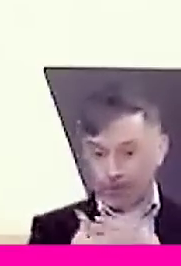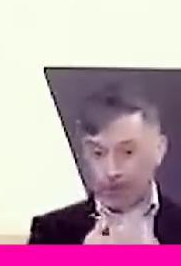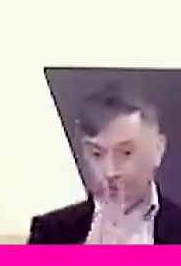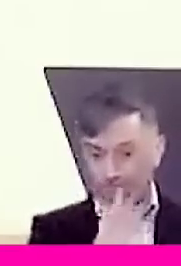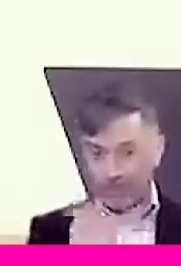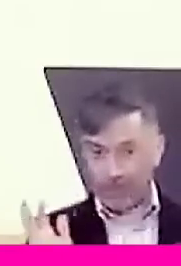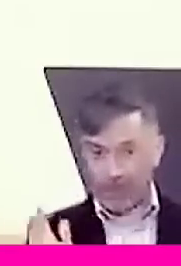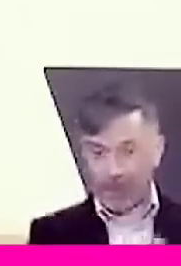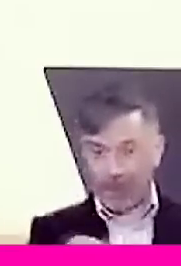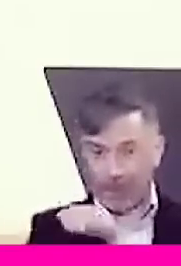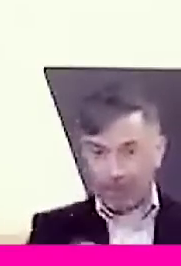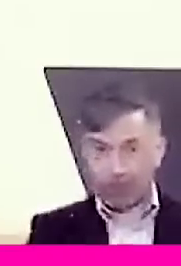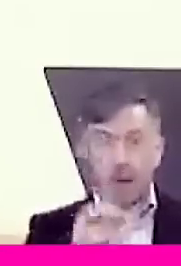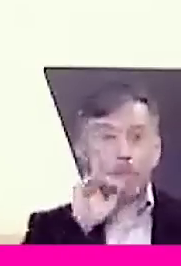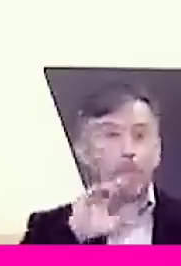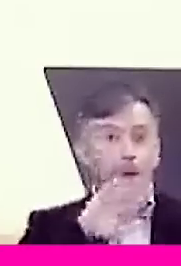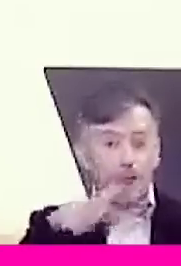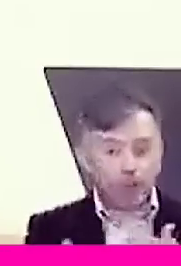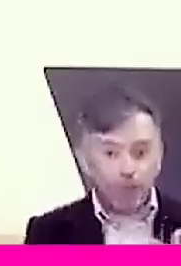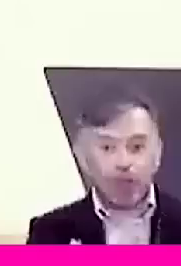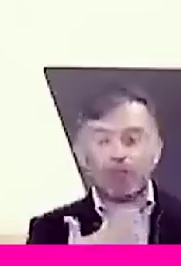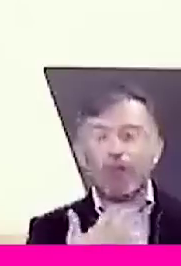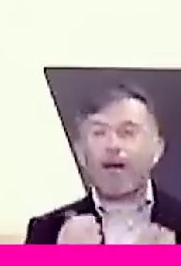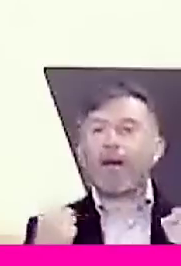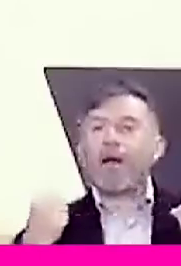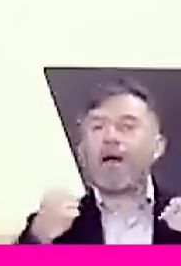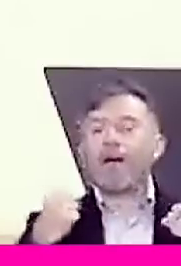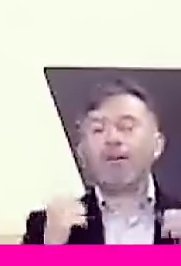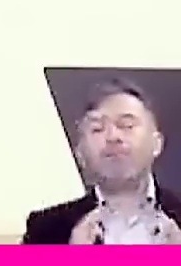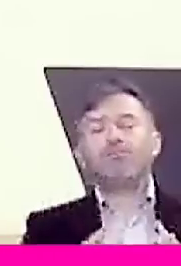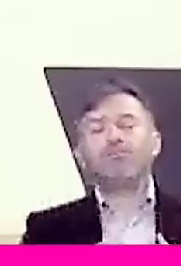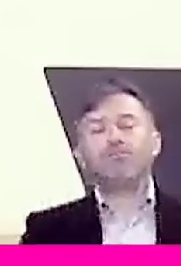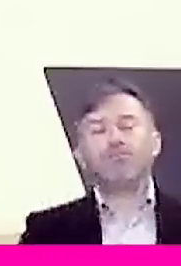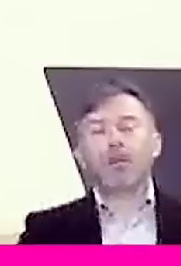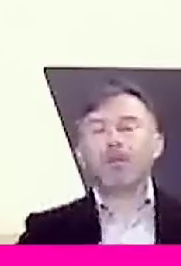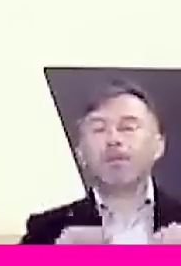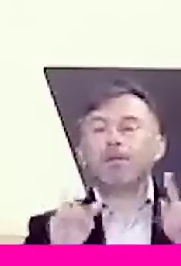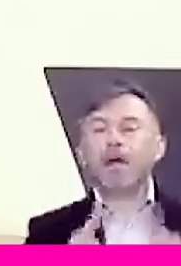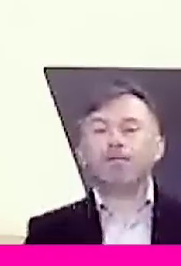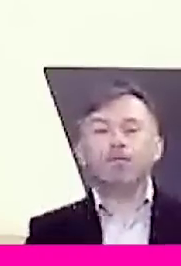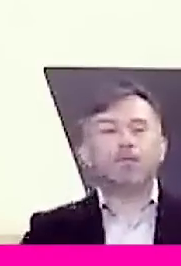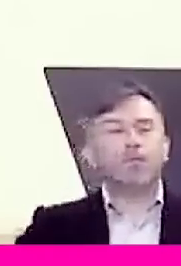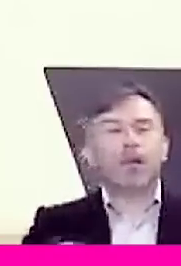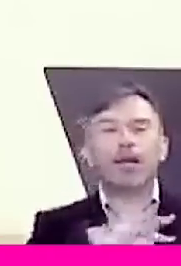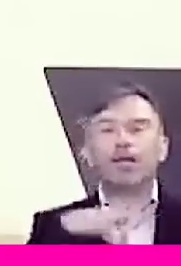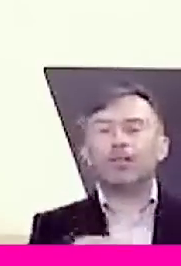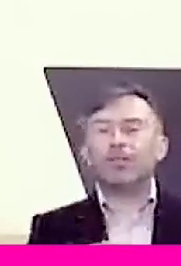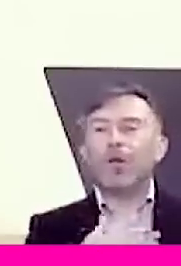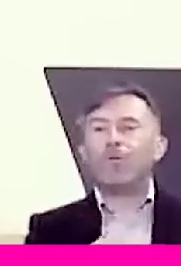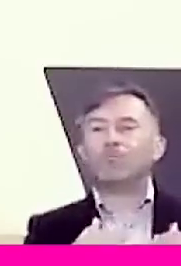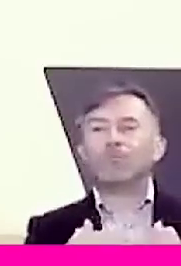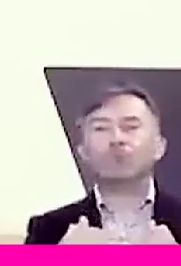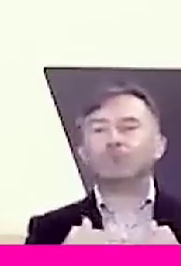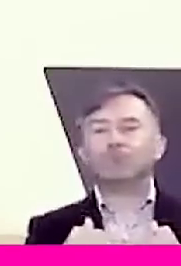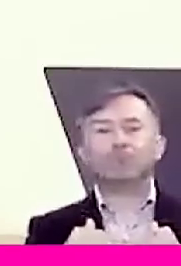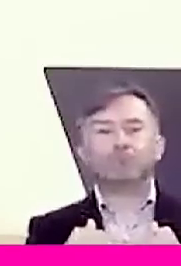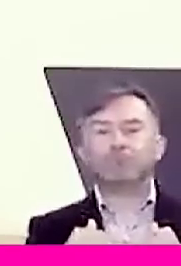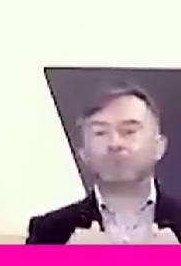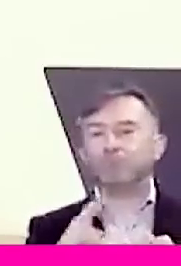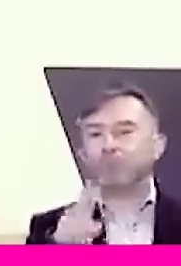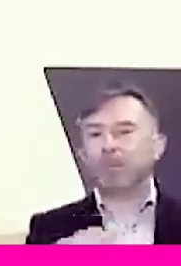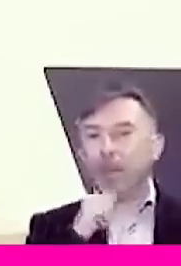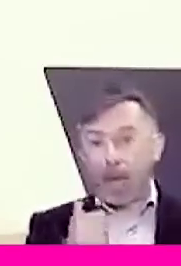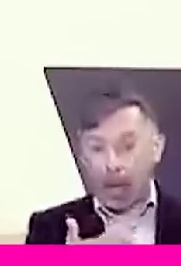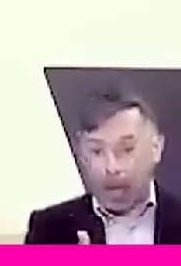esenciales de nuestra Paz pública la celebración de elecciones en libertad y condiciones de equidad sea una realidad como